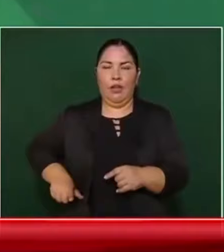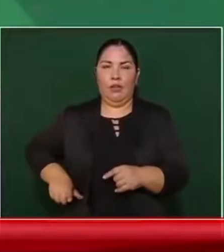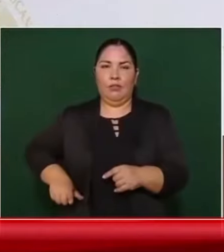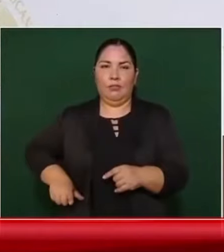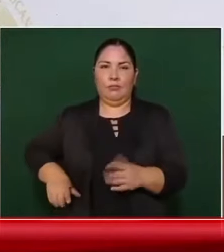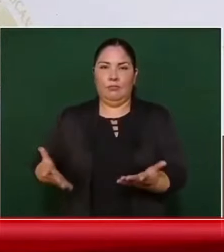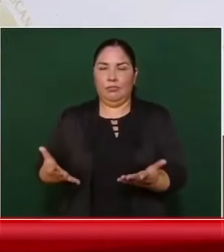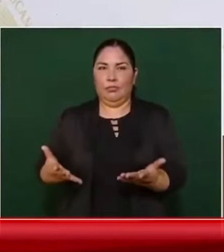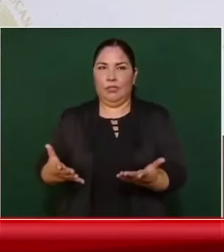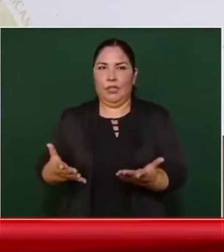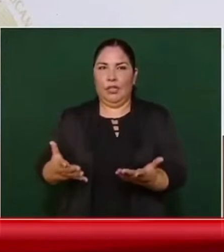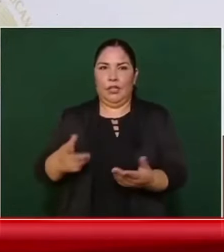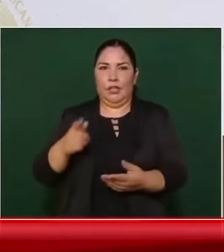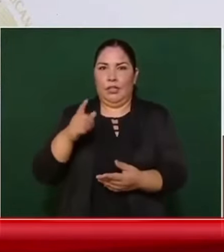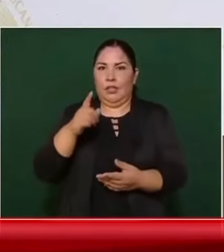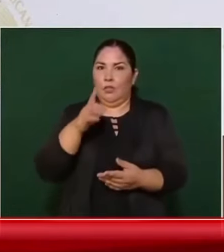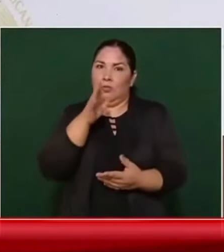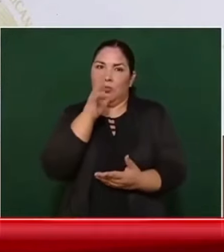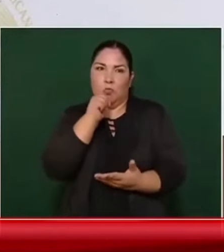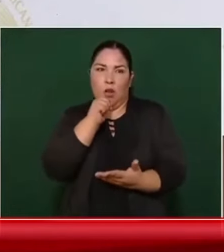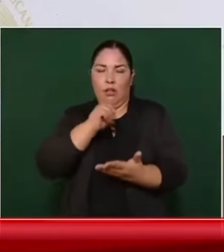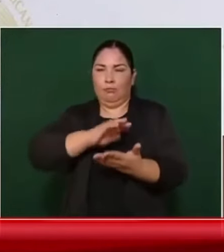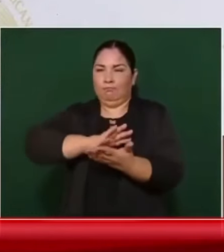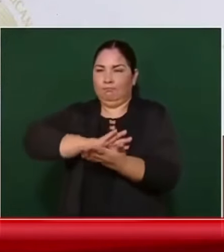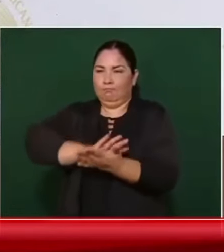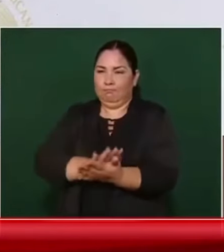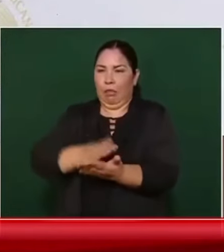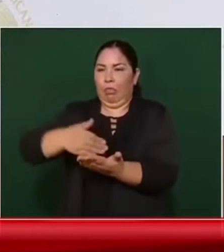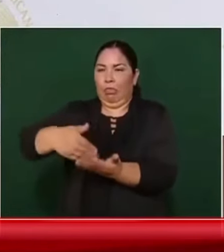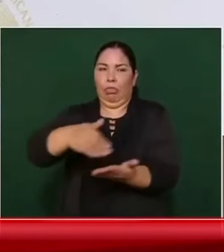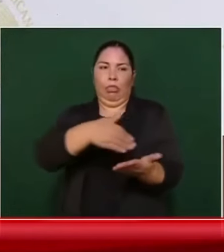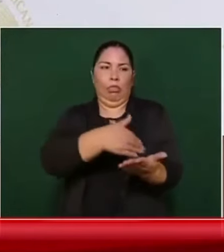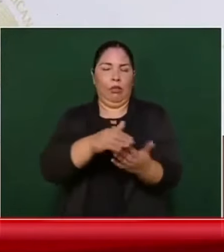y que no se puede excluir a nadie